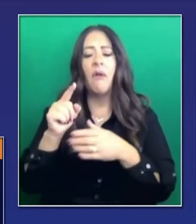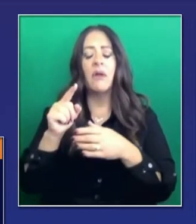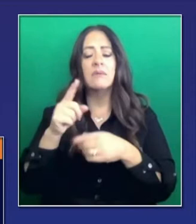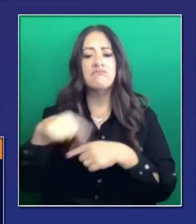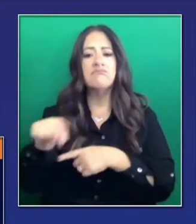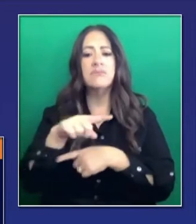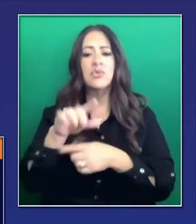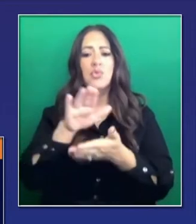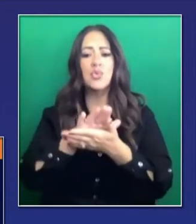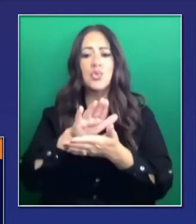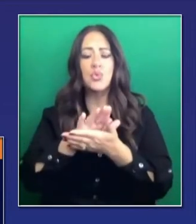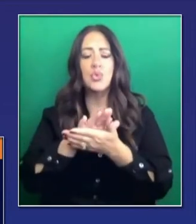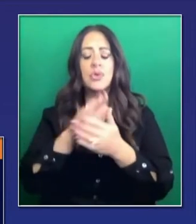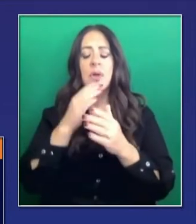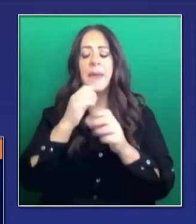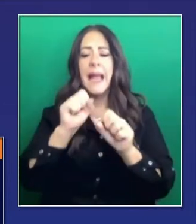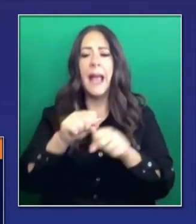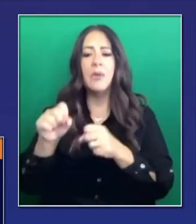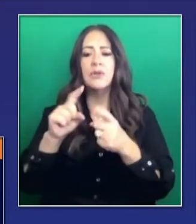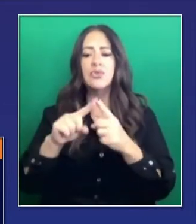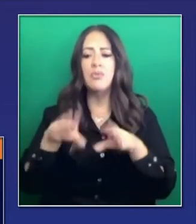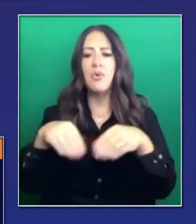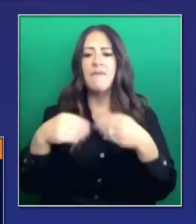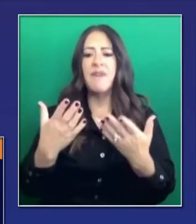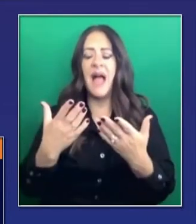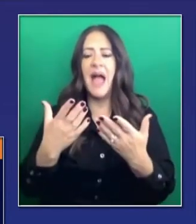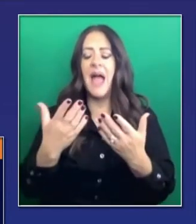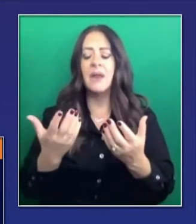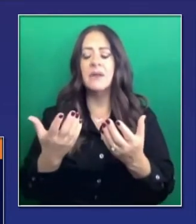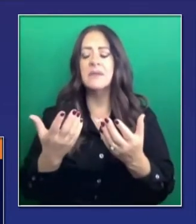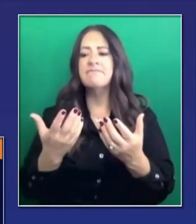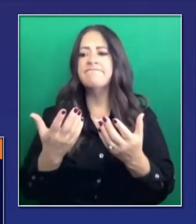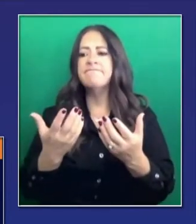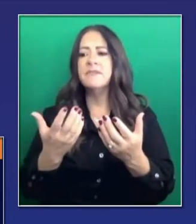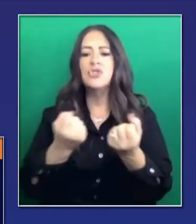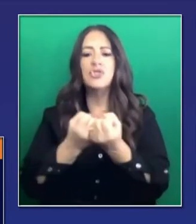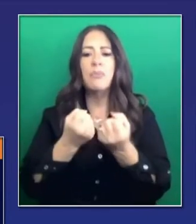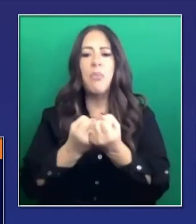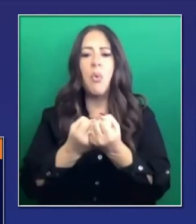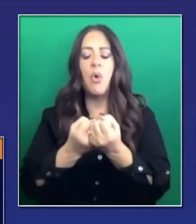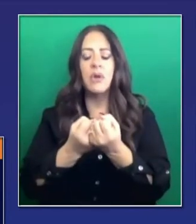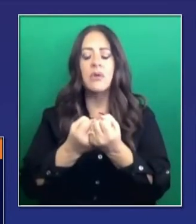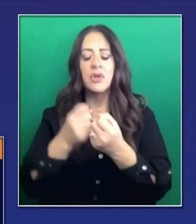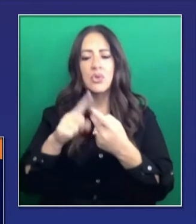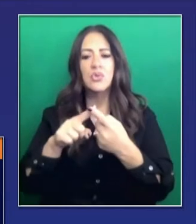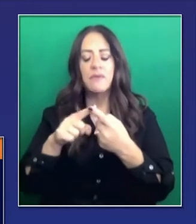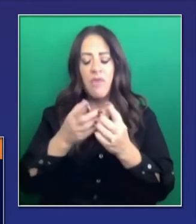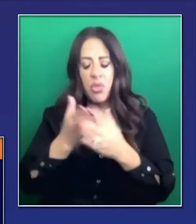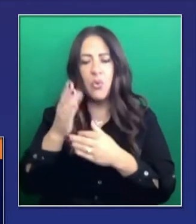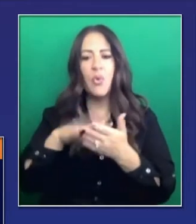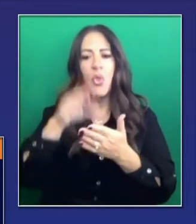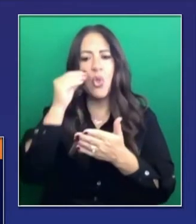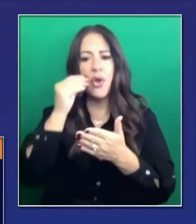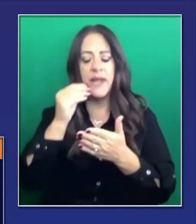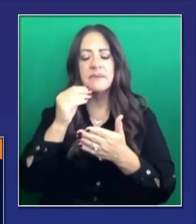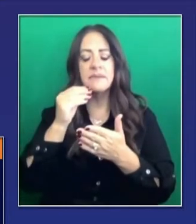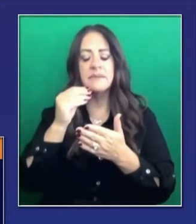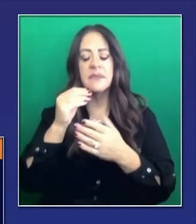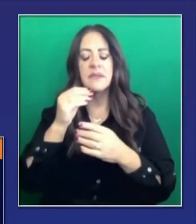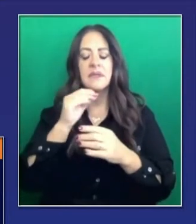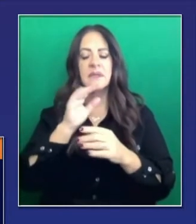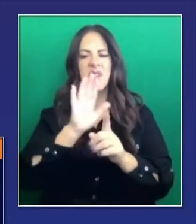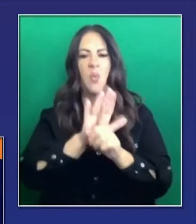para abordar cuestiones de pérdida de aprendizaje, con un enfoque desproporcionado en la equidad. Y este dinero